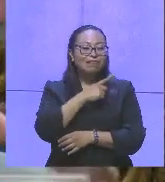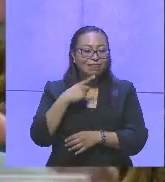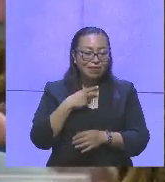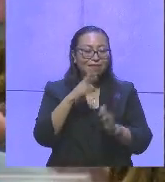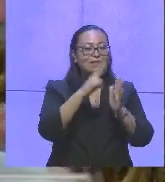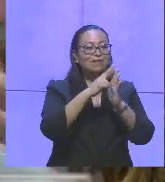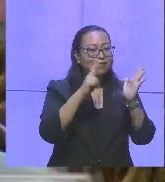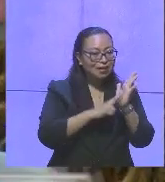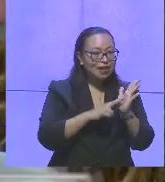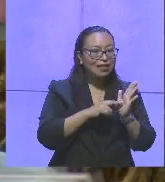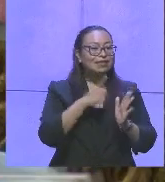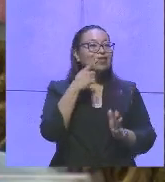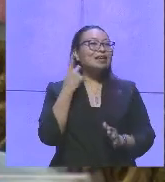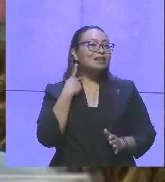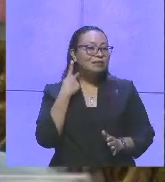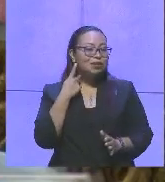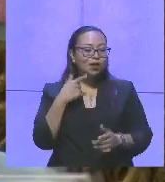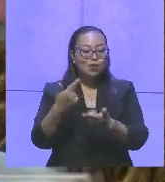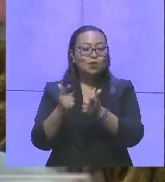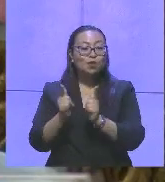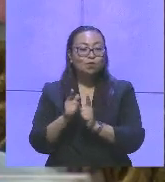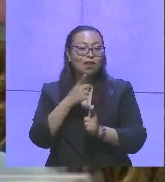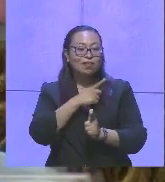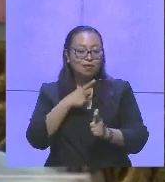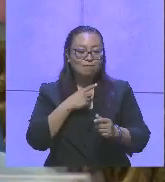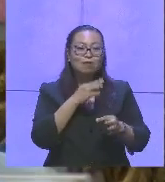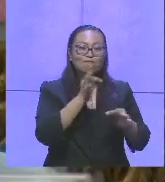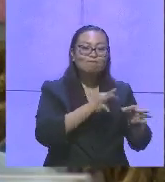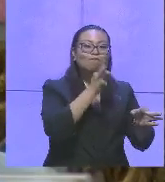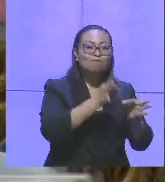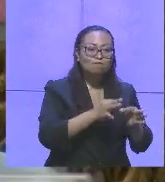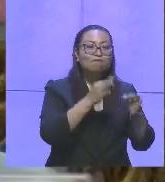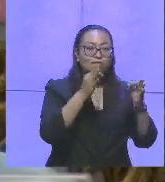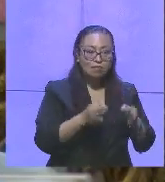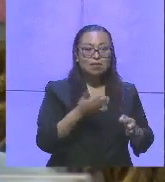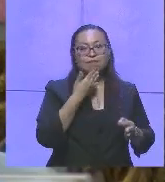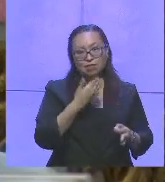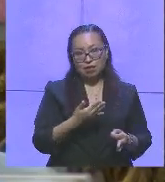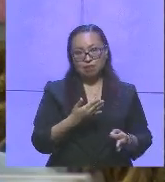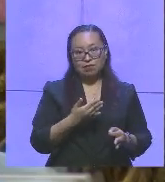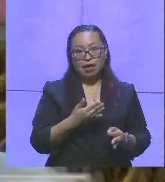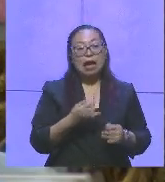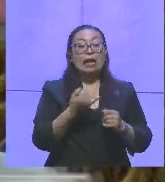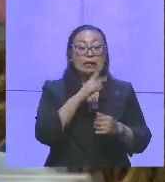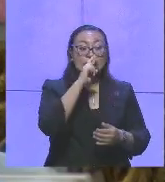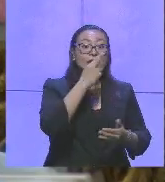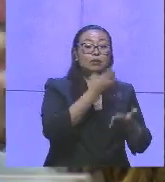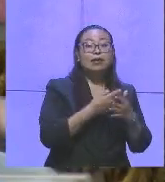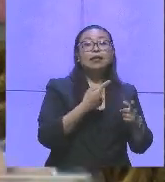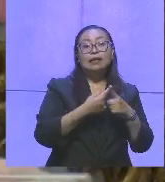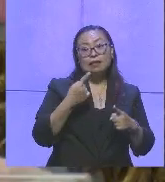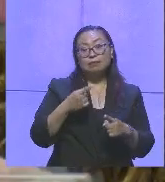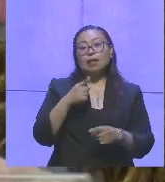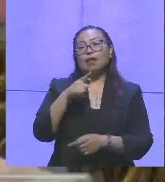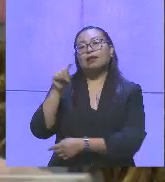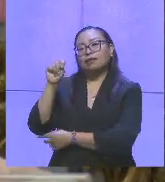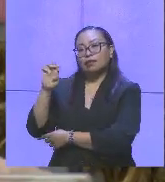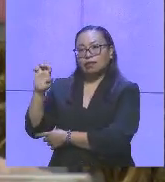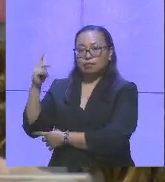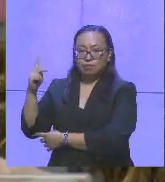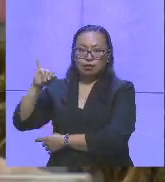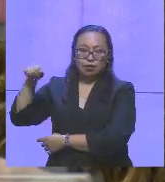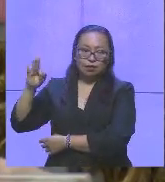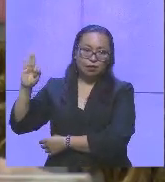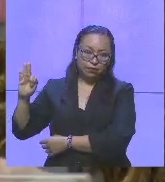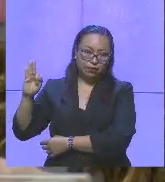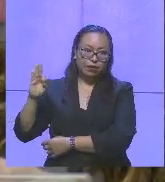cumplirse por los partidos políticos en el contexto del proceso electoral y que le corresponden a las autoridades electorales revisarlo y al Tribunal